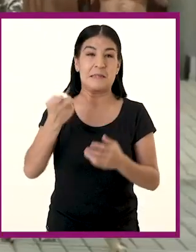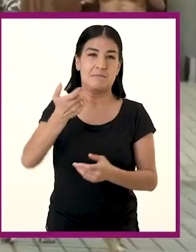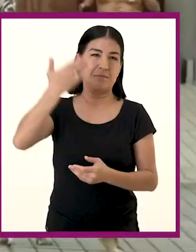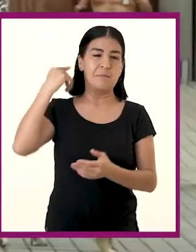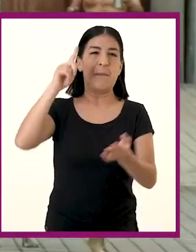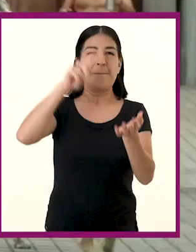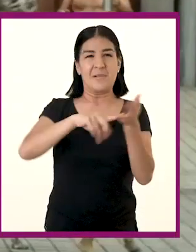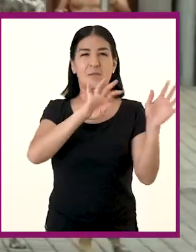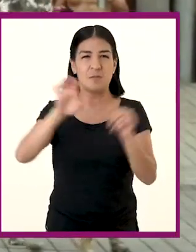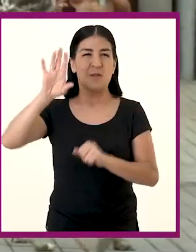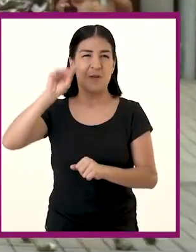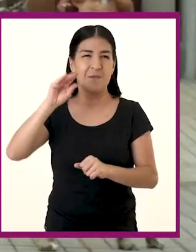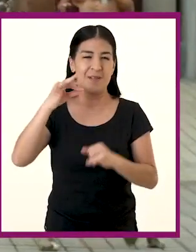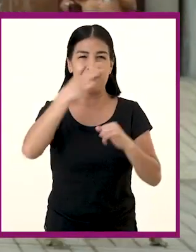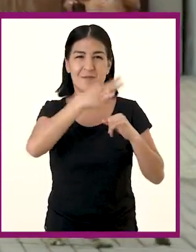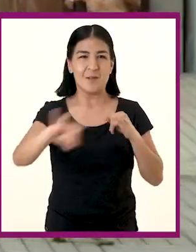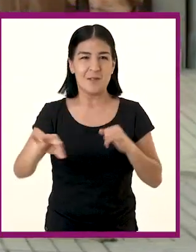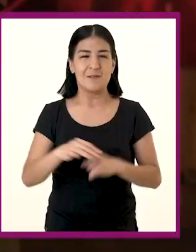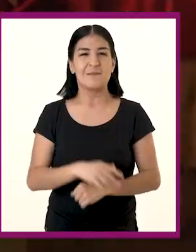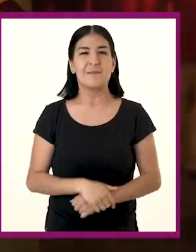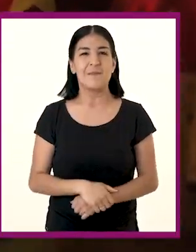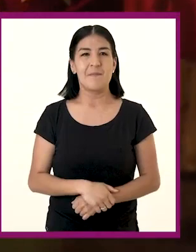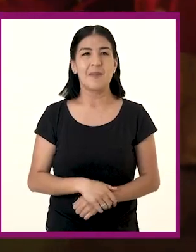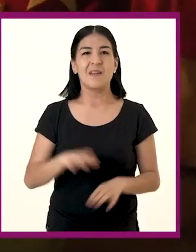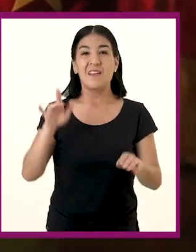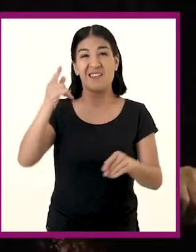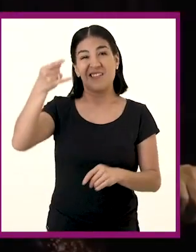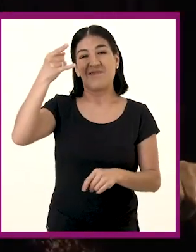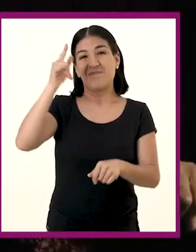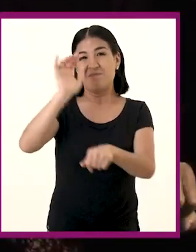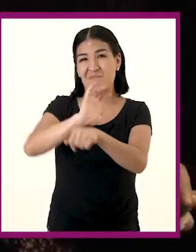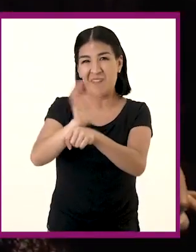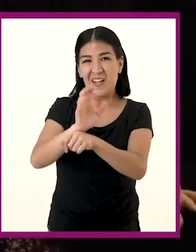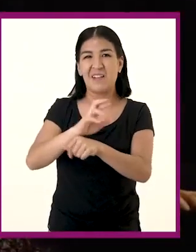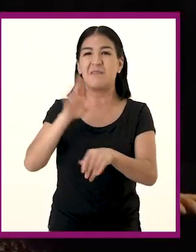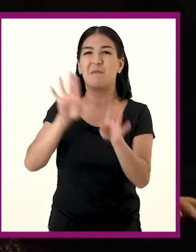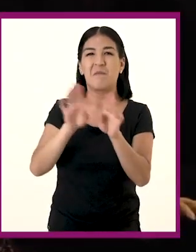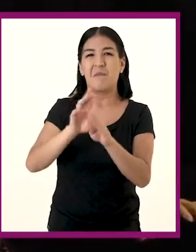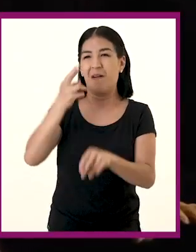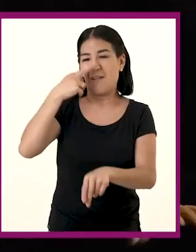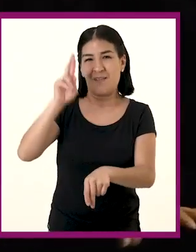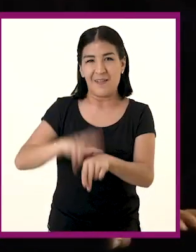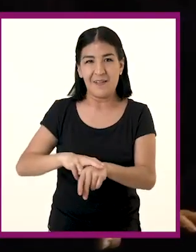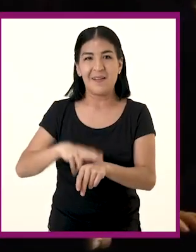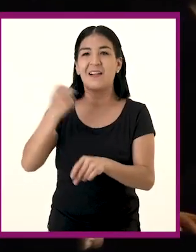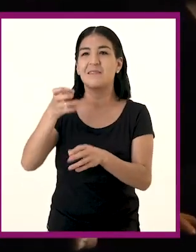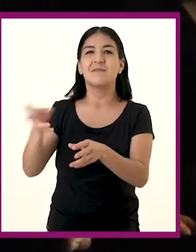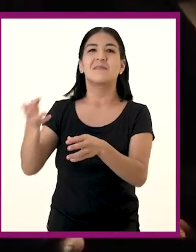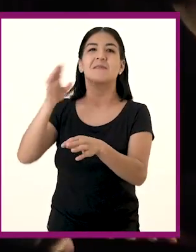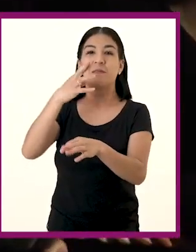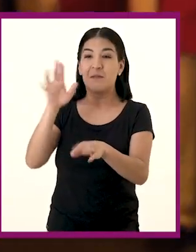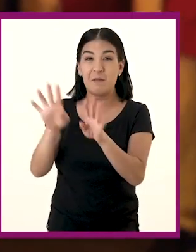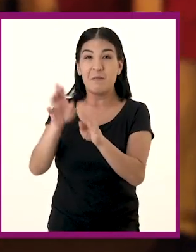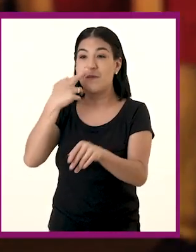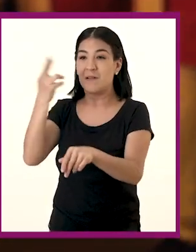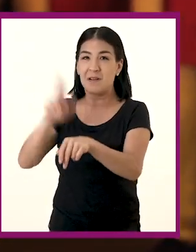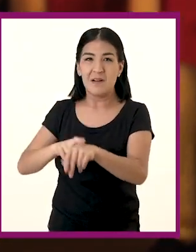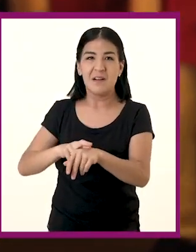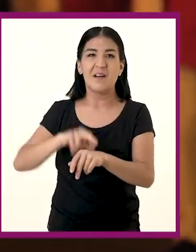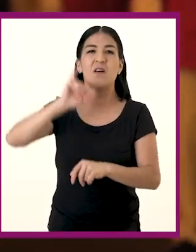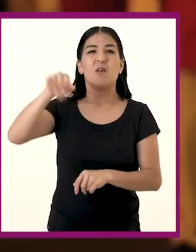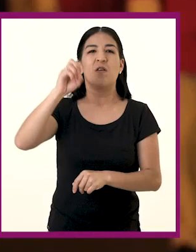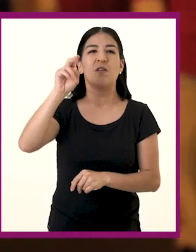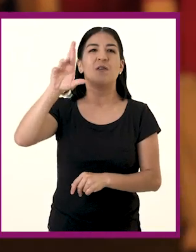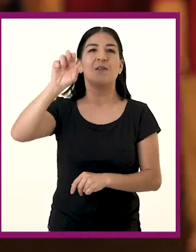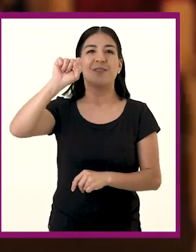dio en finales de los 90, con los programas de Olayo Rubio, la piratería, y eso fue una valorización muy fuerte